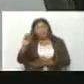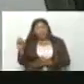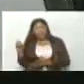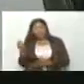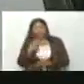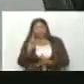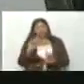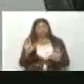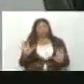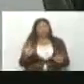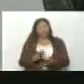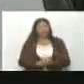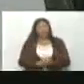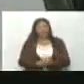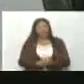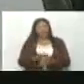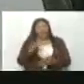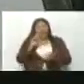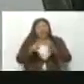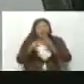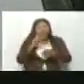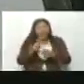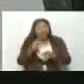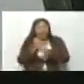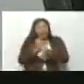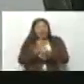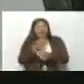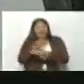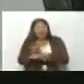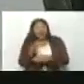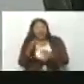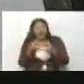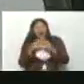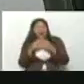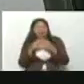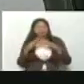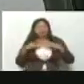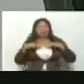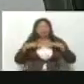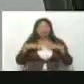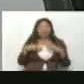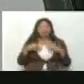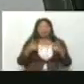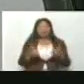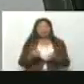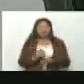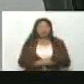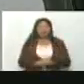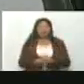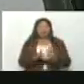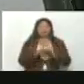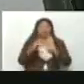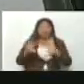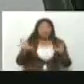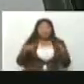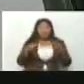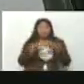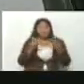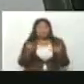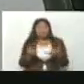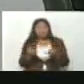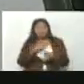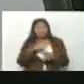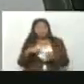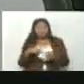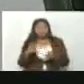falso. Vuelvo y te repito, irán algunos trabajadores a su casa a disfrutar de las vacaciones y de algunos derechos colectivos que están consagrados